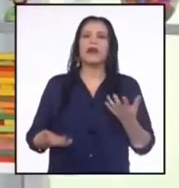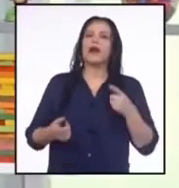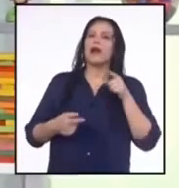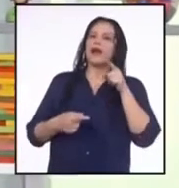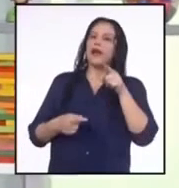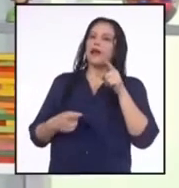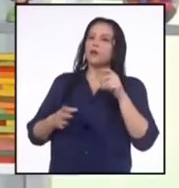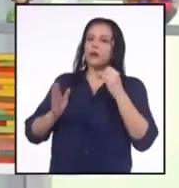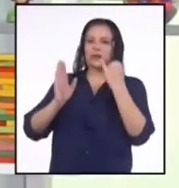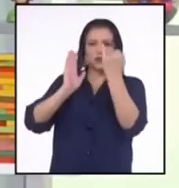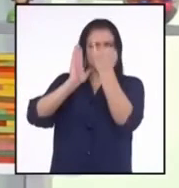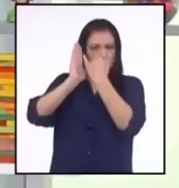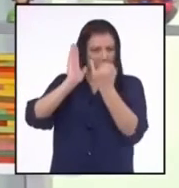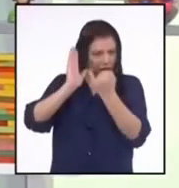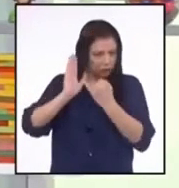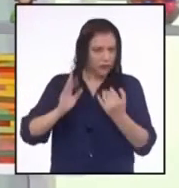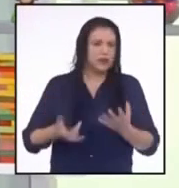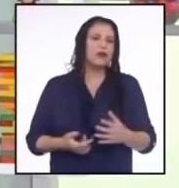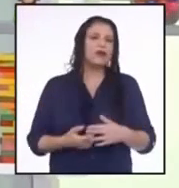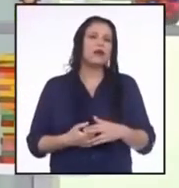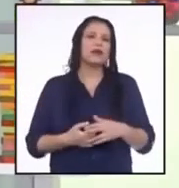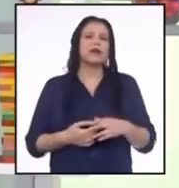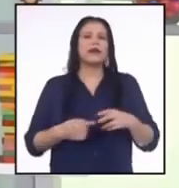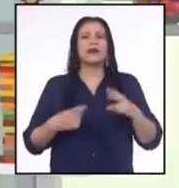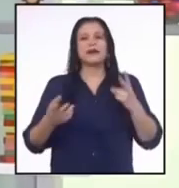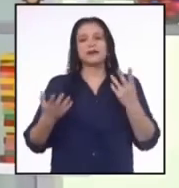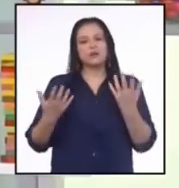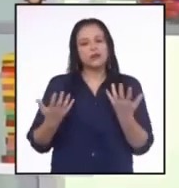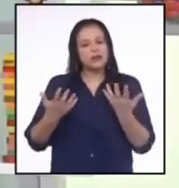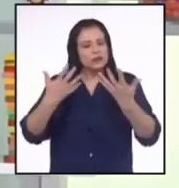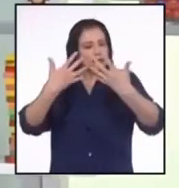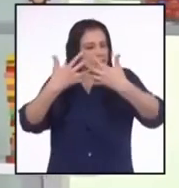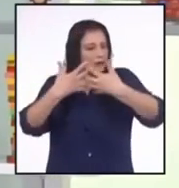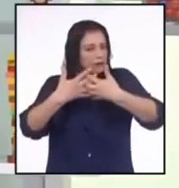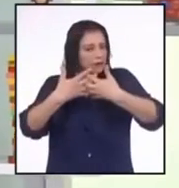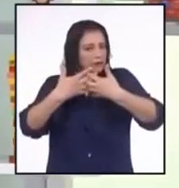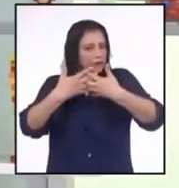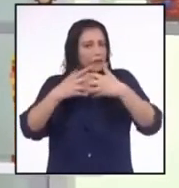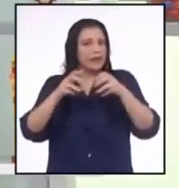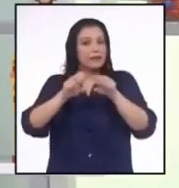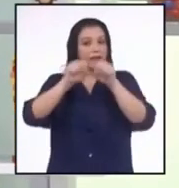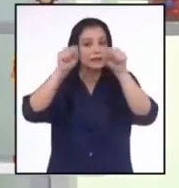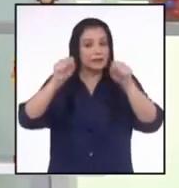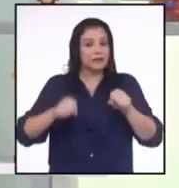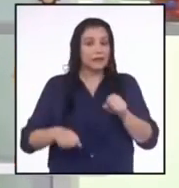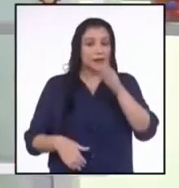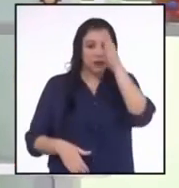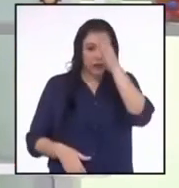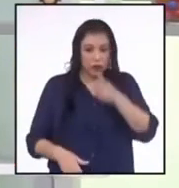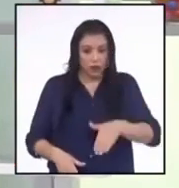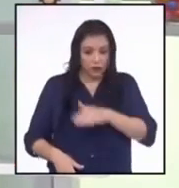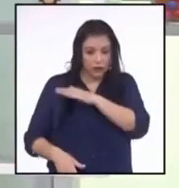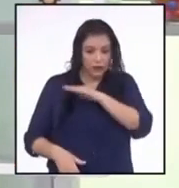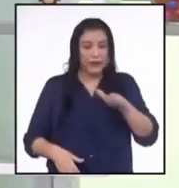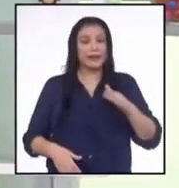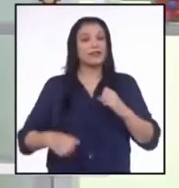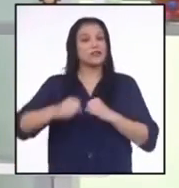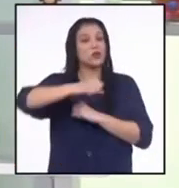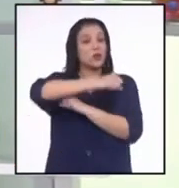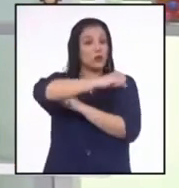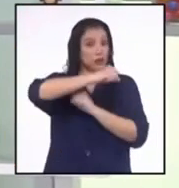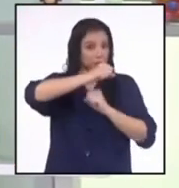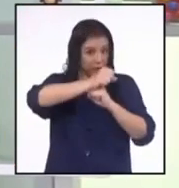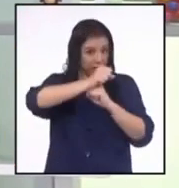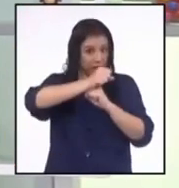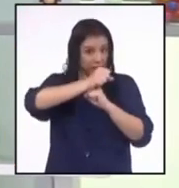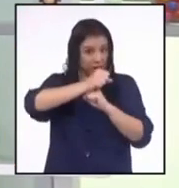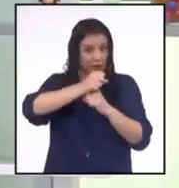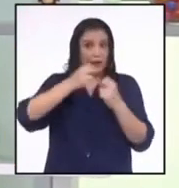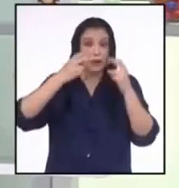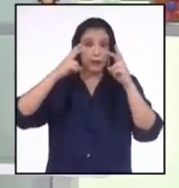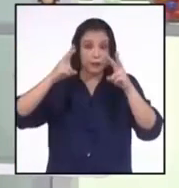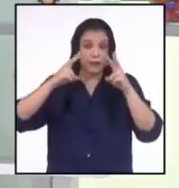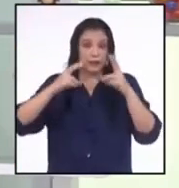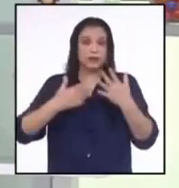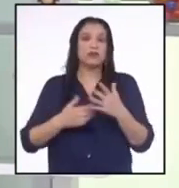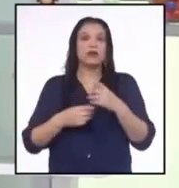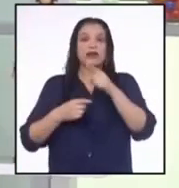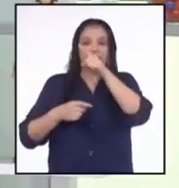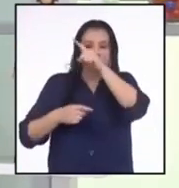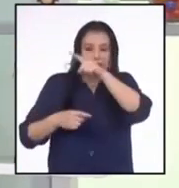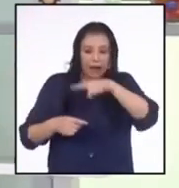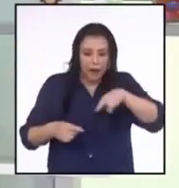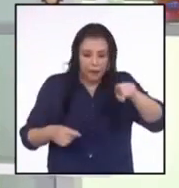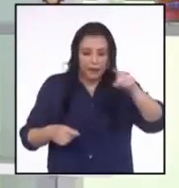En nuestro gráfico referencial hacemos coincidir el sistema de coordenadas con el puente, teniendo en cuenta la parte más baja del